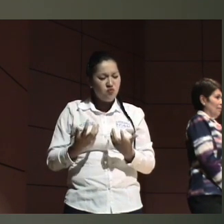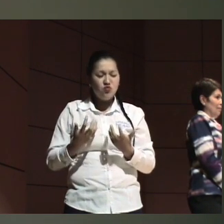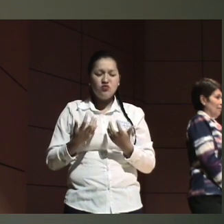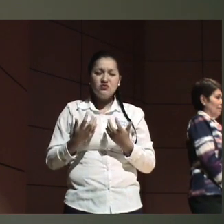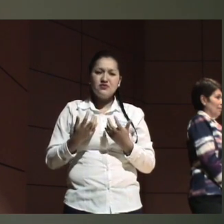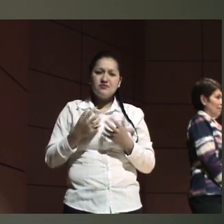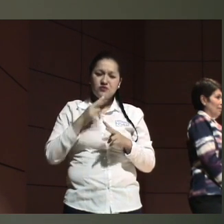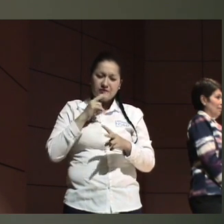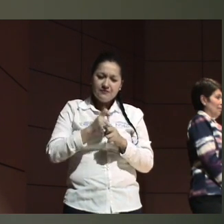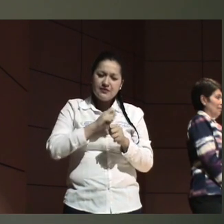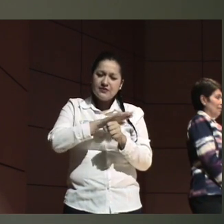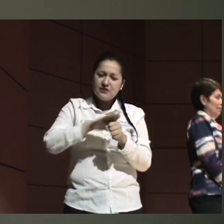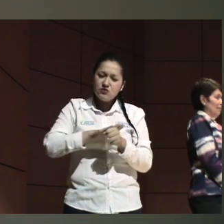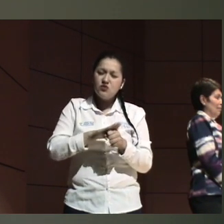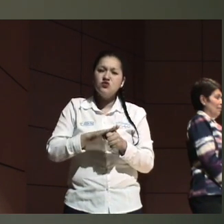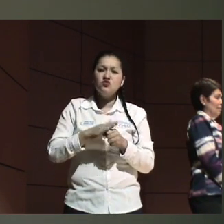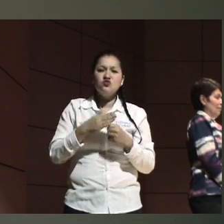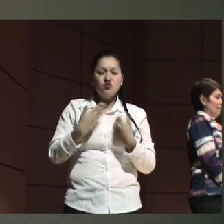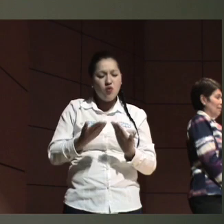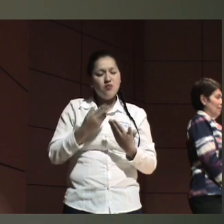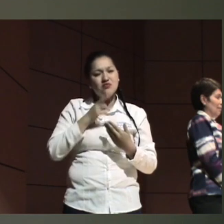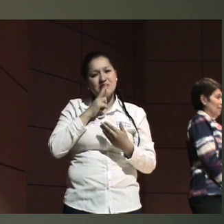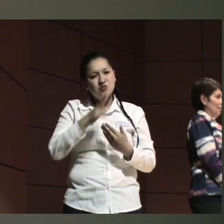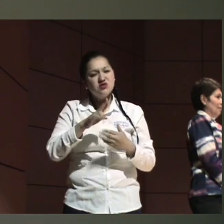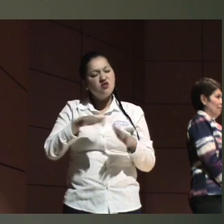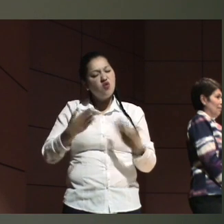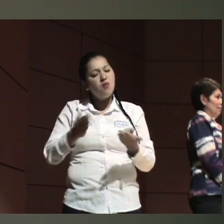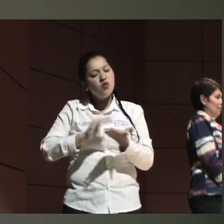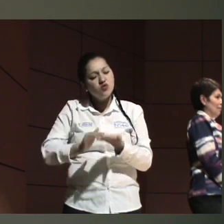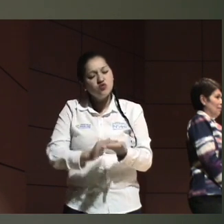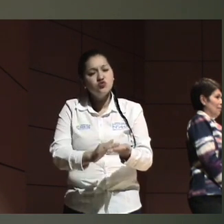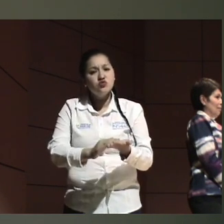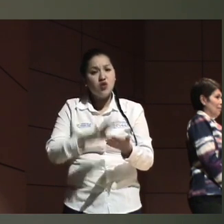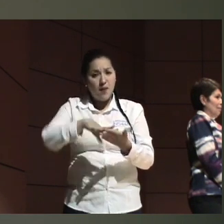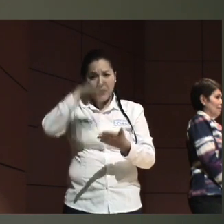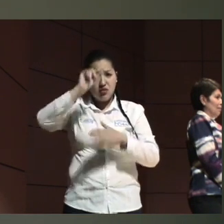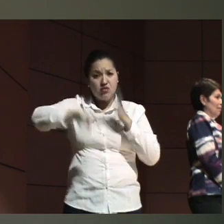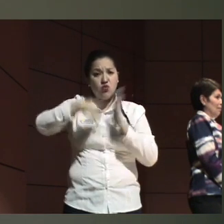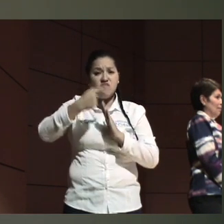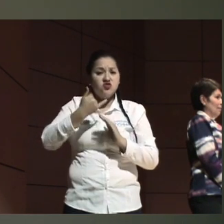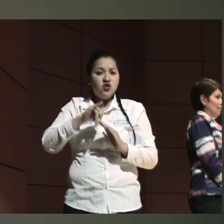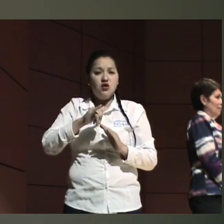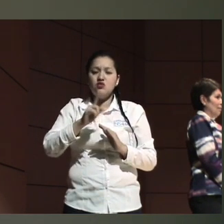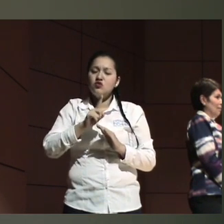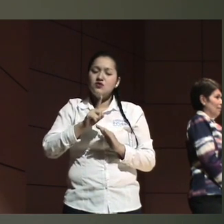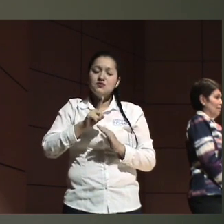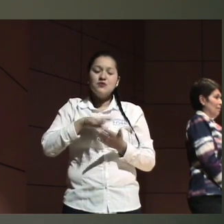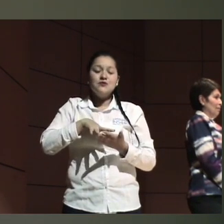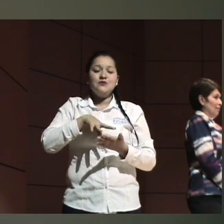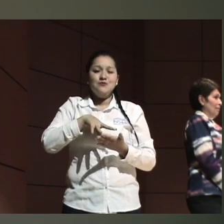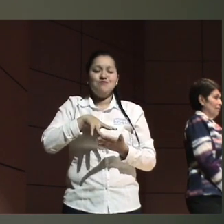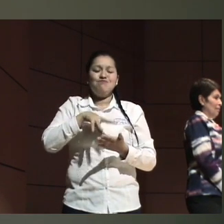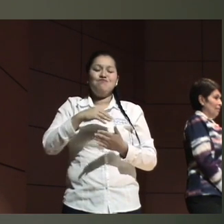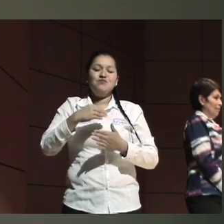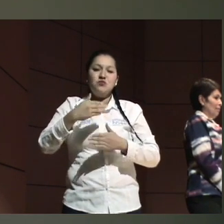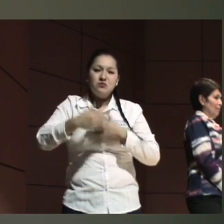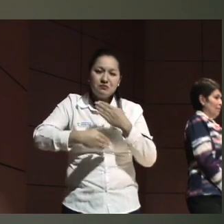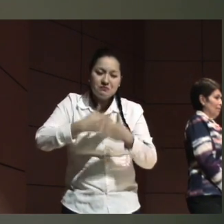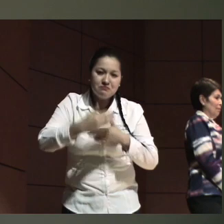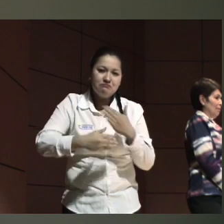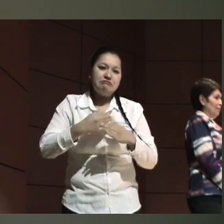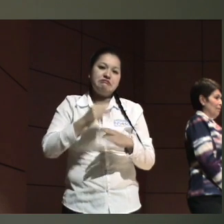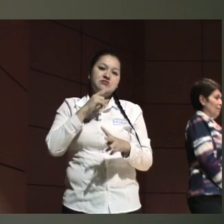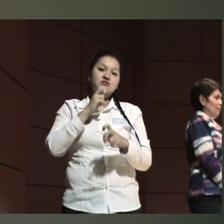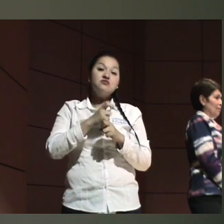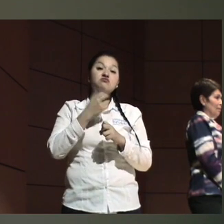absolutas sino que es una presenta un aprendizaje constante y de doble vida porque todos lo necesitamos donde los peritos y